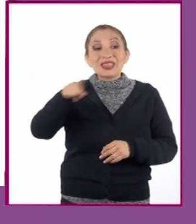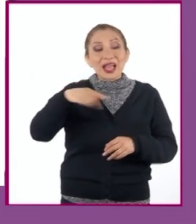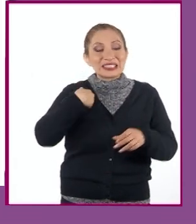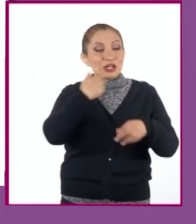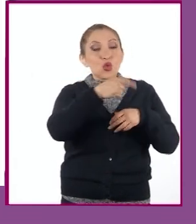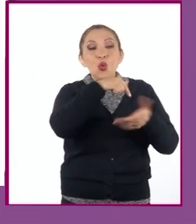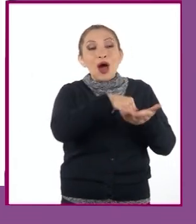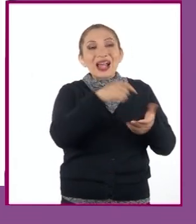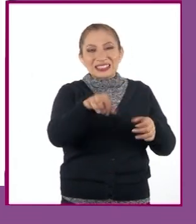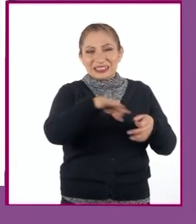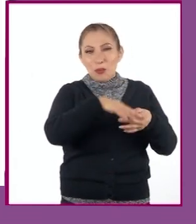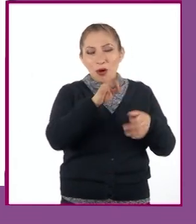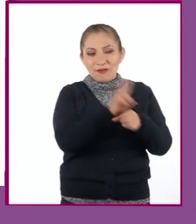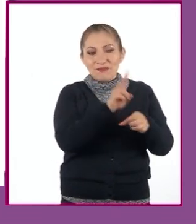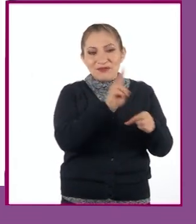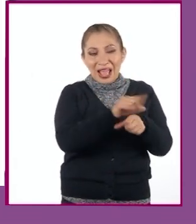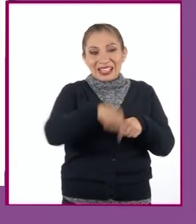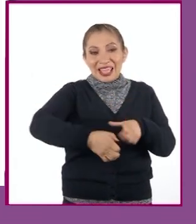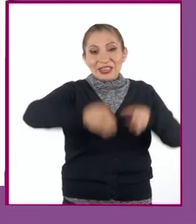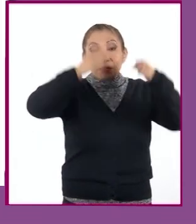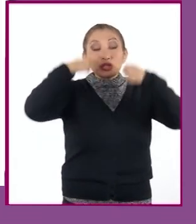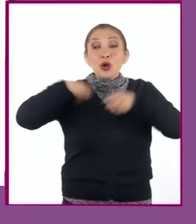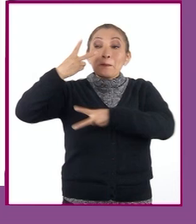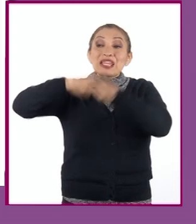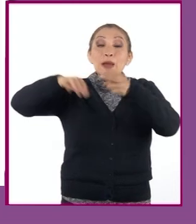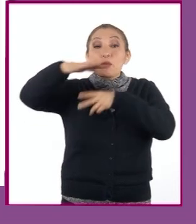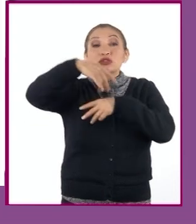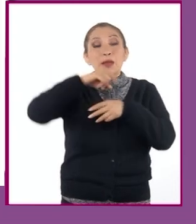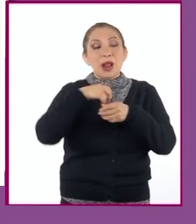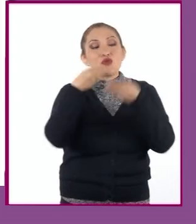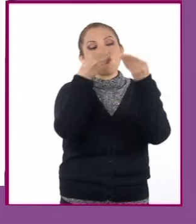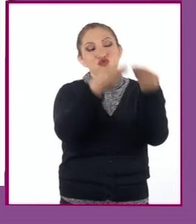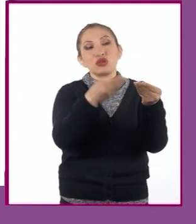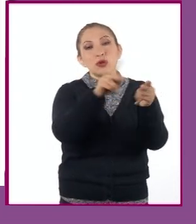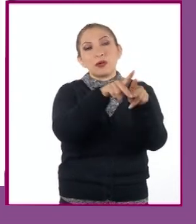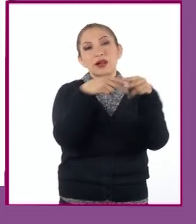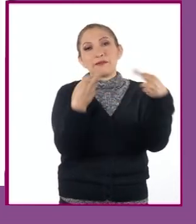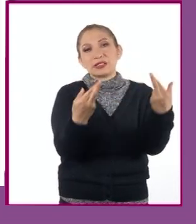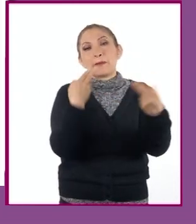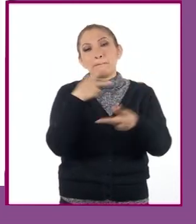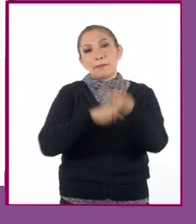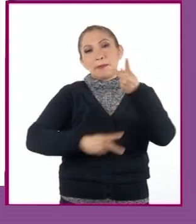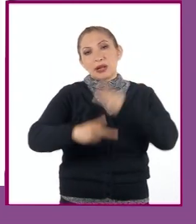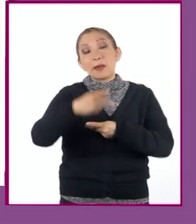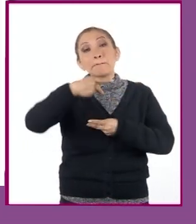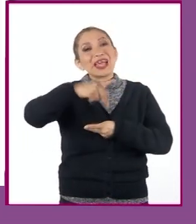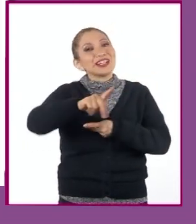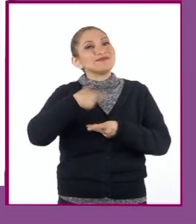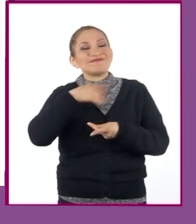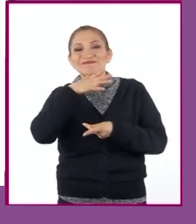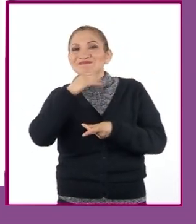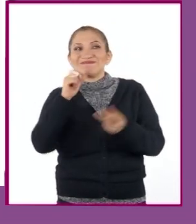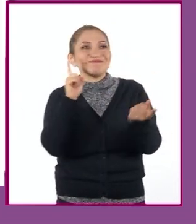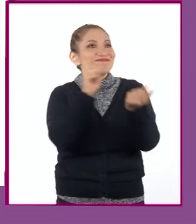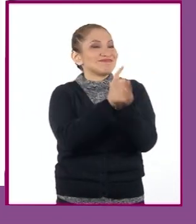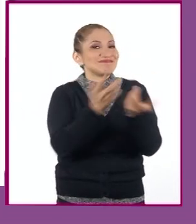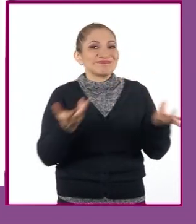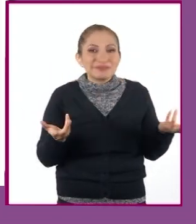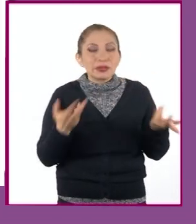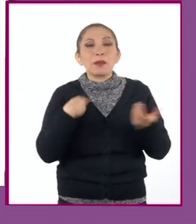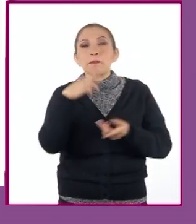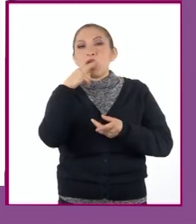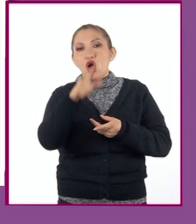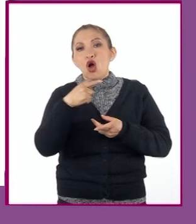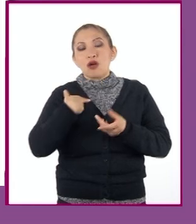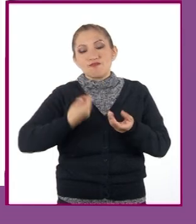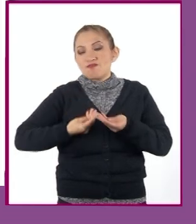portería de mi edificio. Te vine a buscar para devolverte también las historietas que me prestaste, pero no te encontré. Mejor